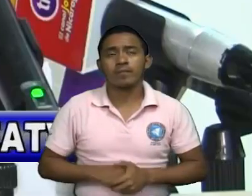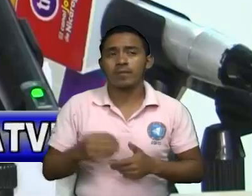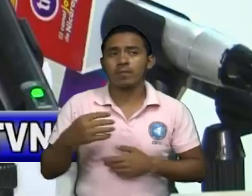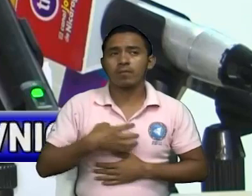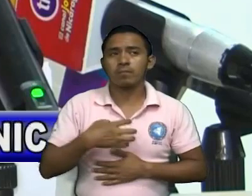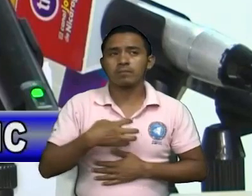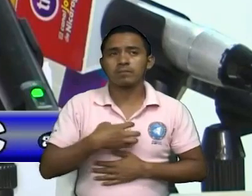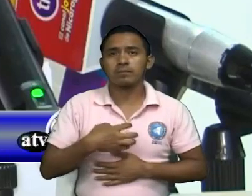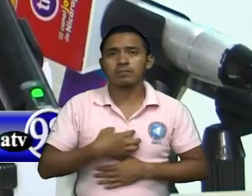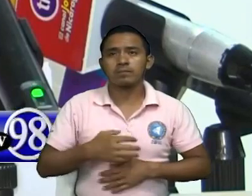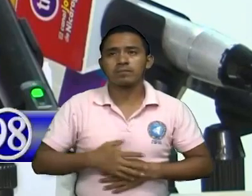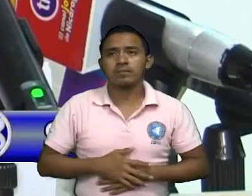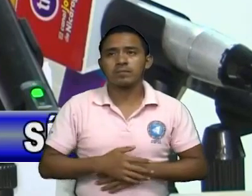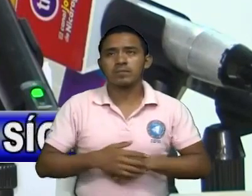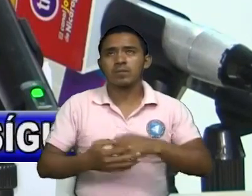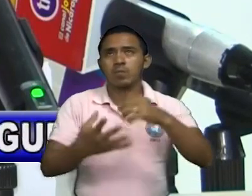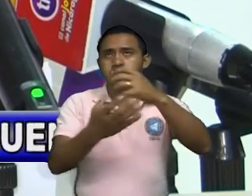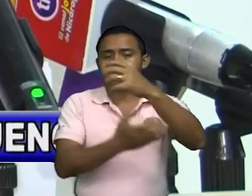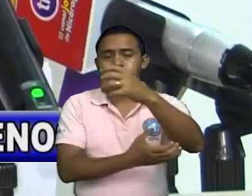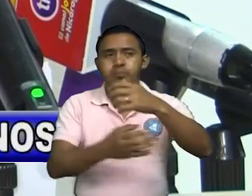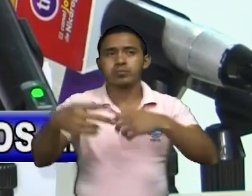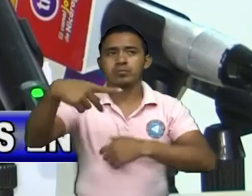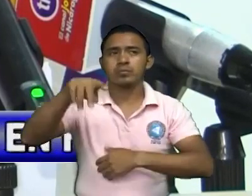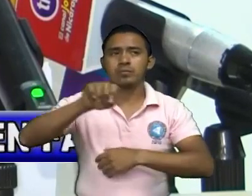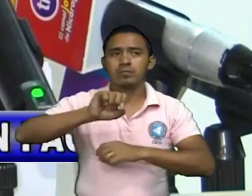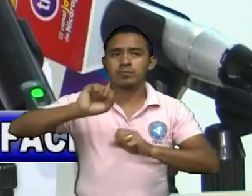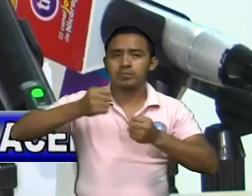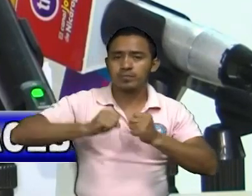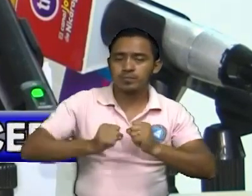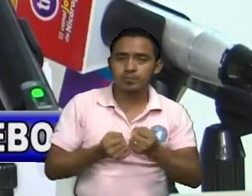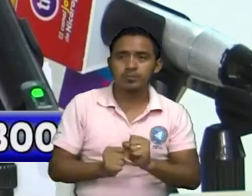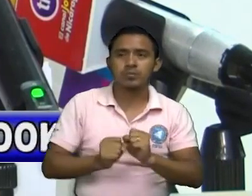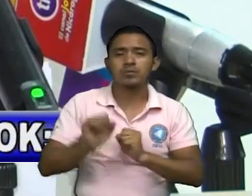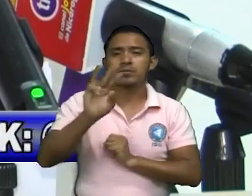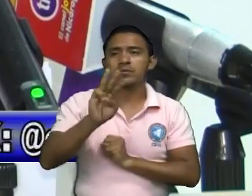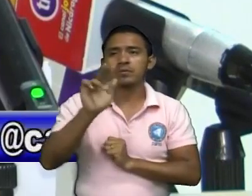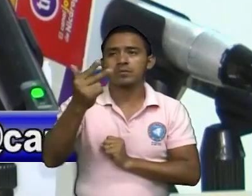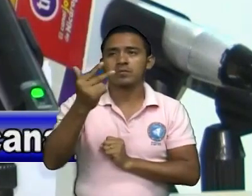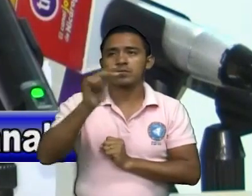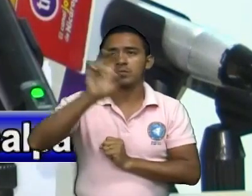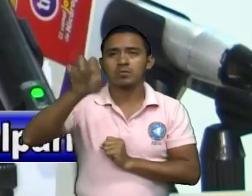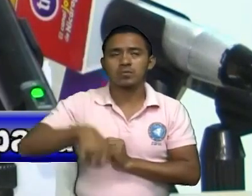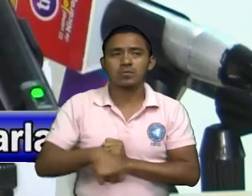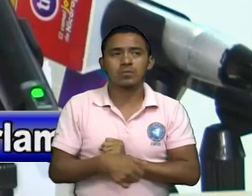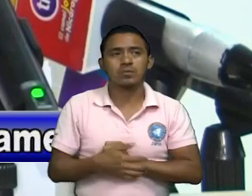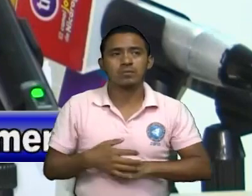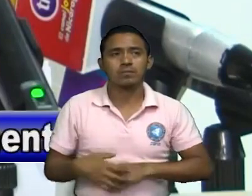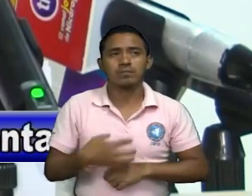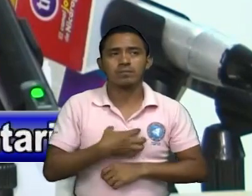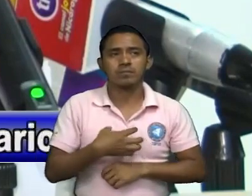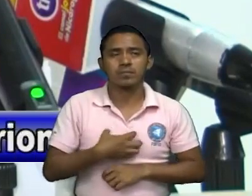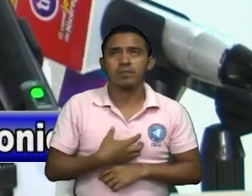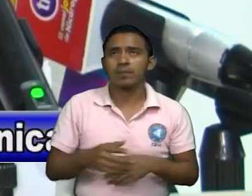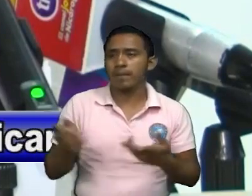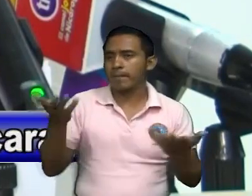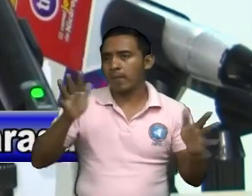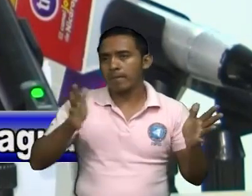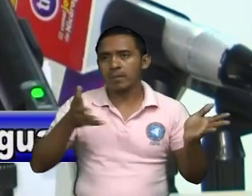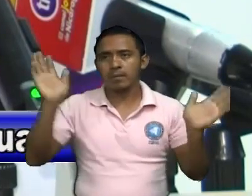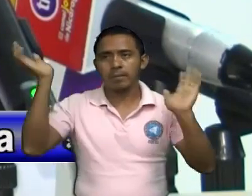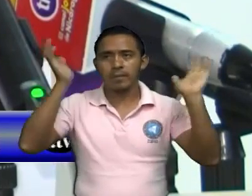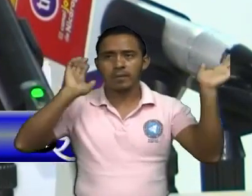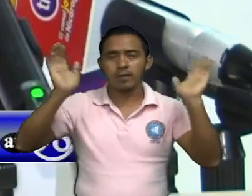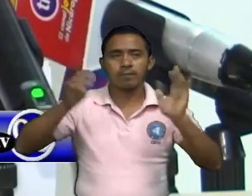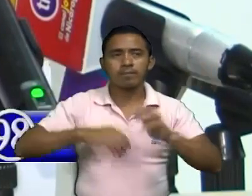El muslo de pollo, que pasó de 38 córdobas a 36.10 en el promedio de los mercados.